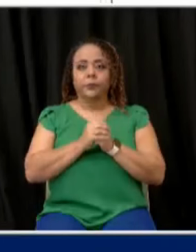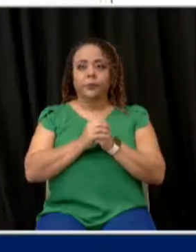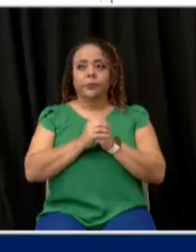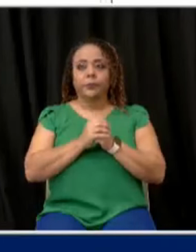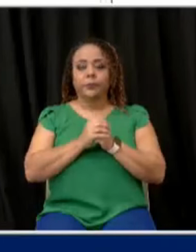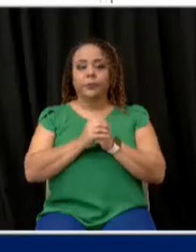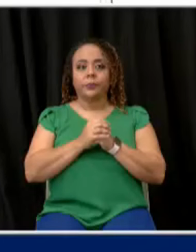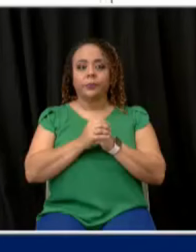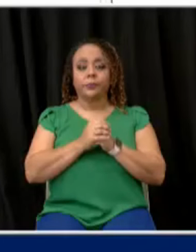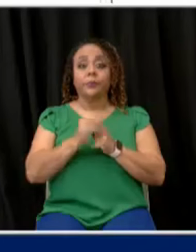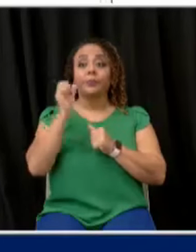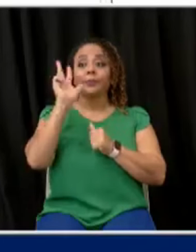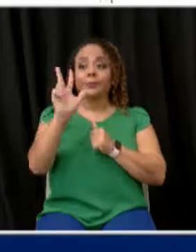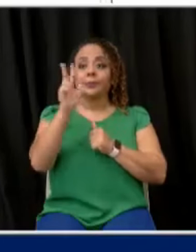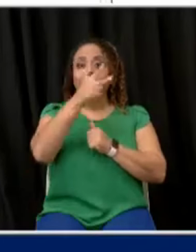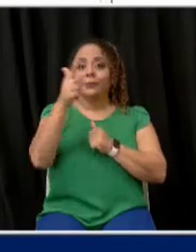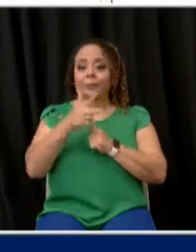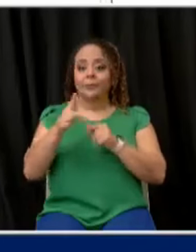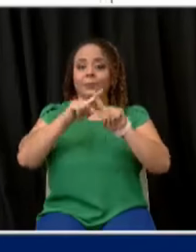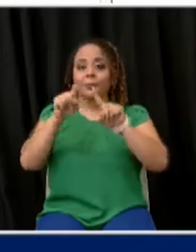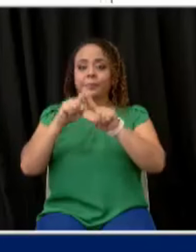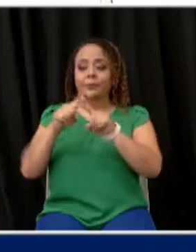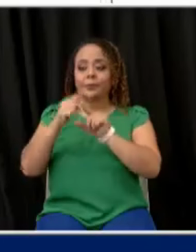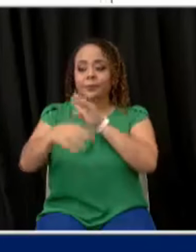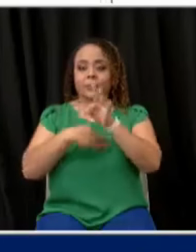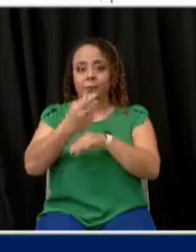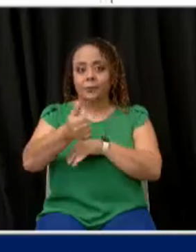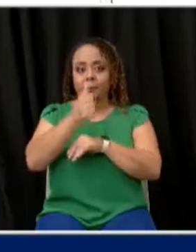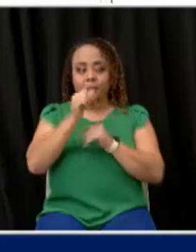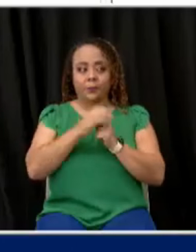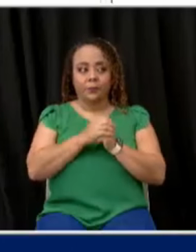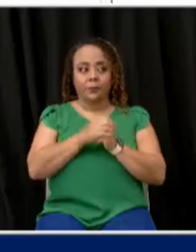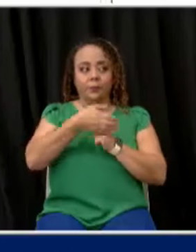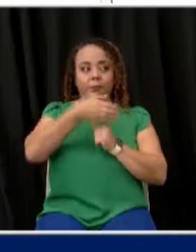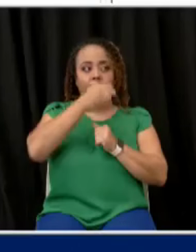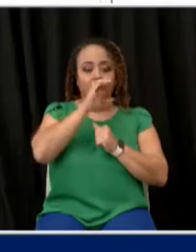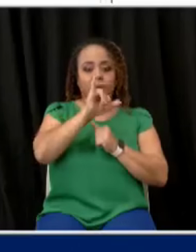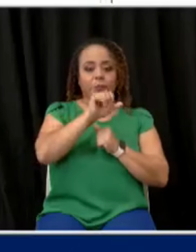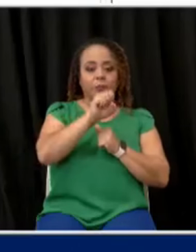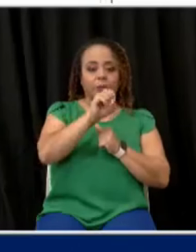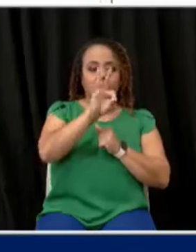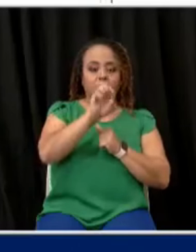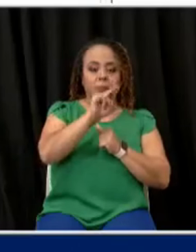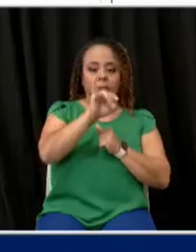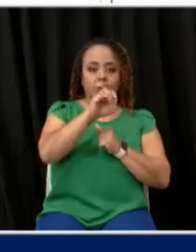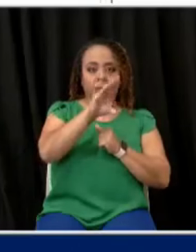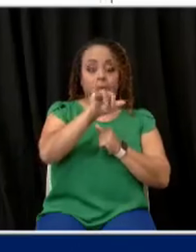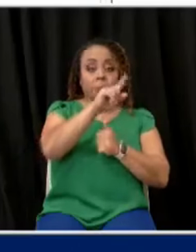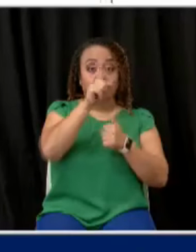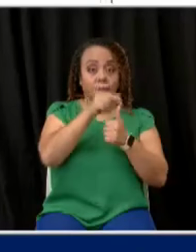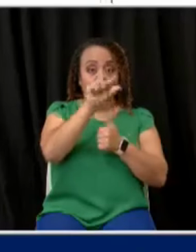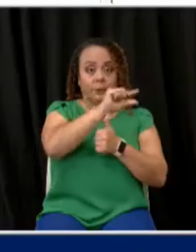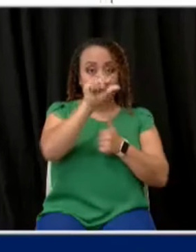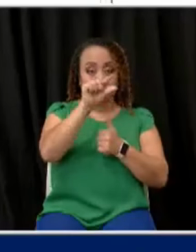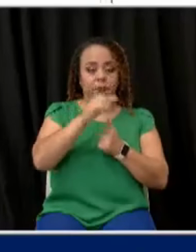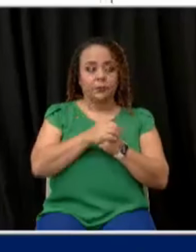expusieron 3 semanas a diferentes tipos de hidratación. Les dieron bebidas isotónicas. La primera semana les